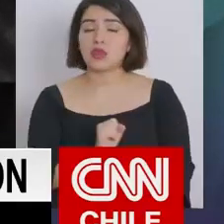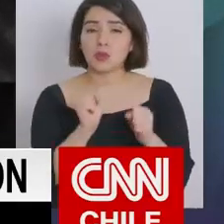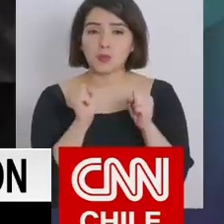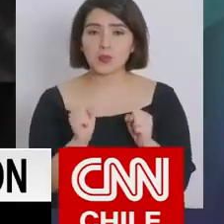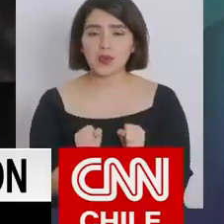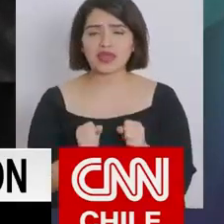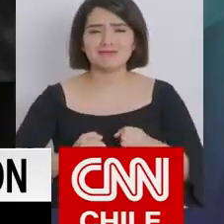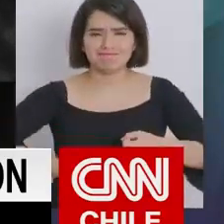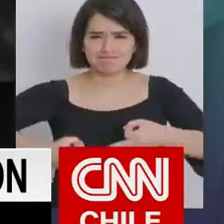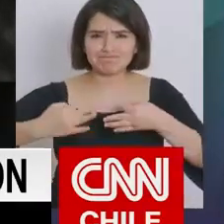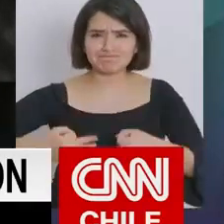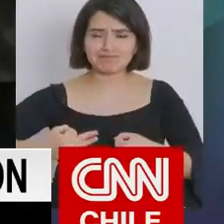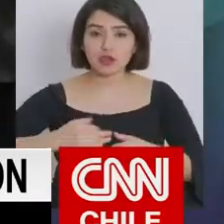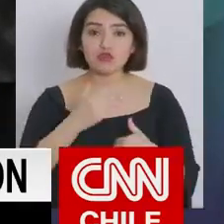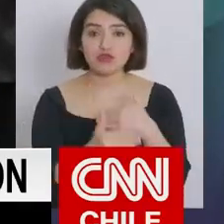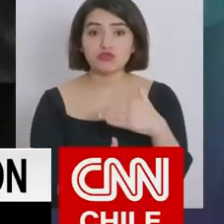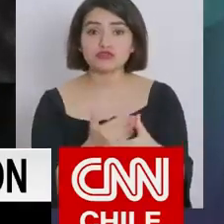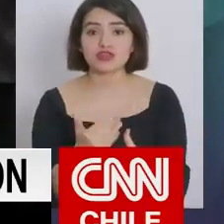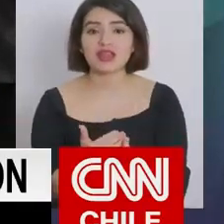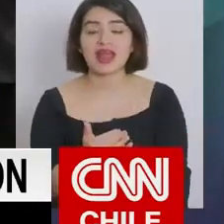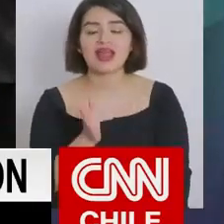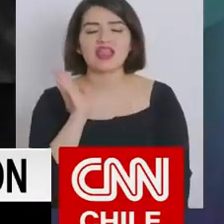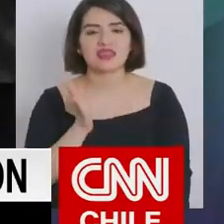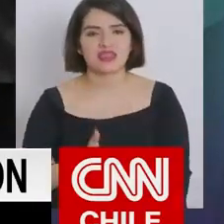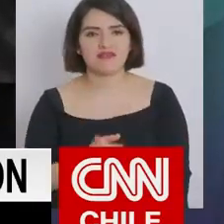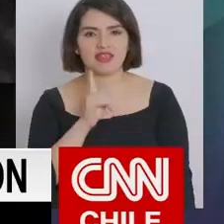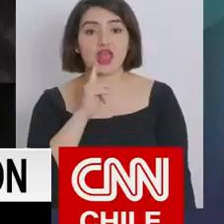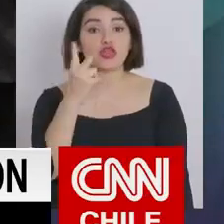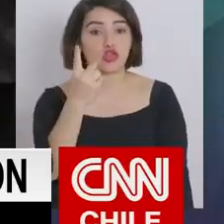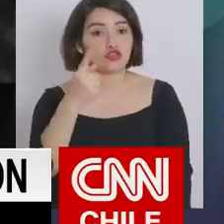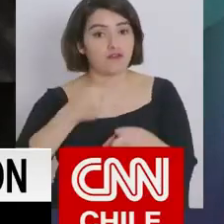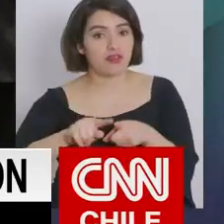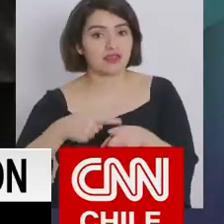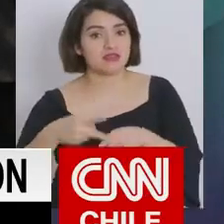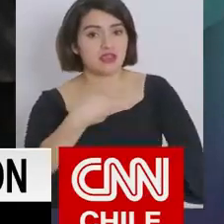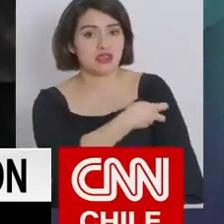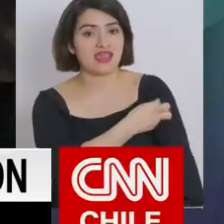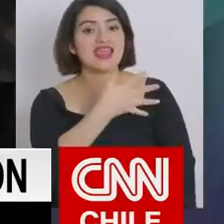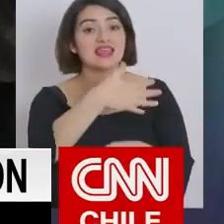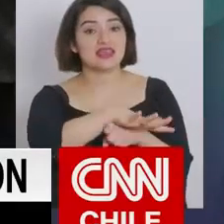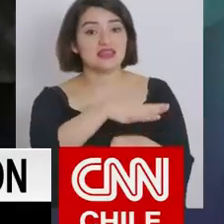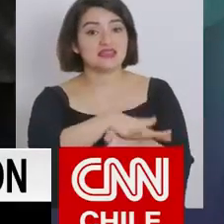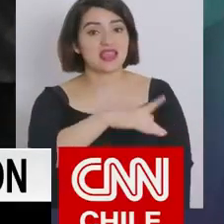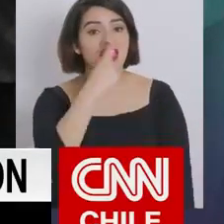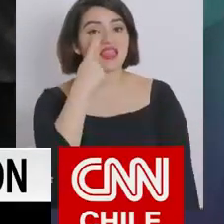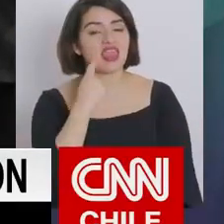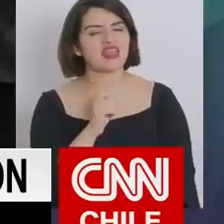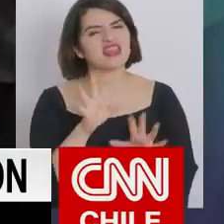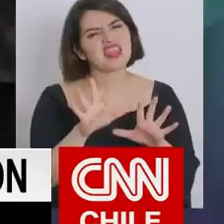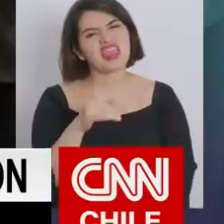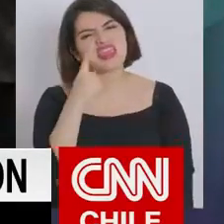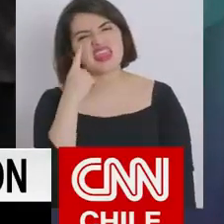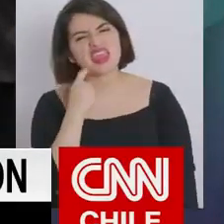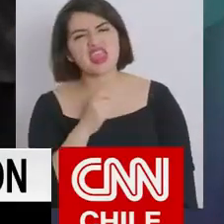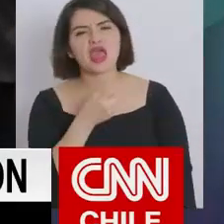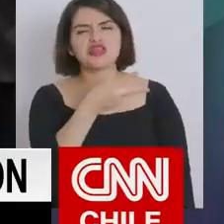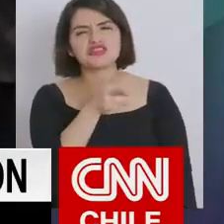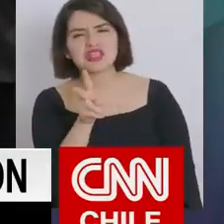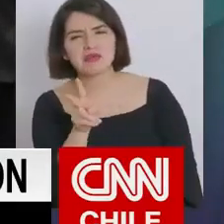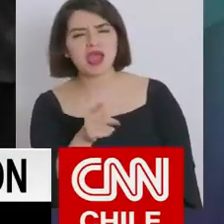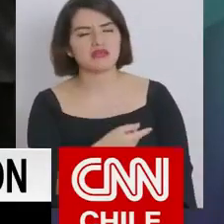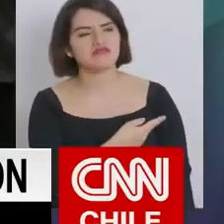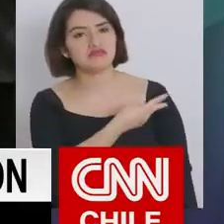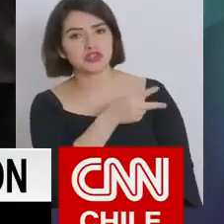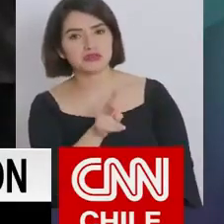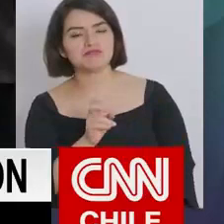tener efectividad, tiene que tener al menos las dos dosis y haber pasado 15 días, unos 10 días, dos semanas. Por lo tanto, hoy